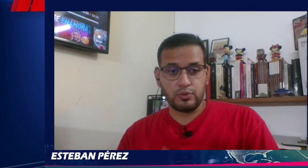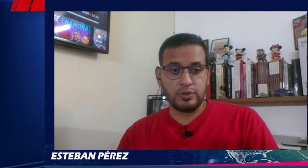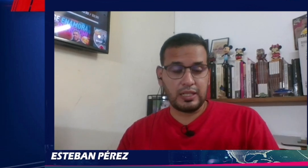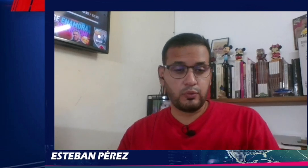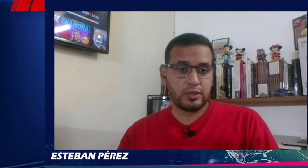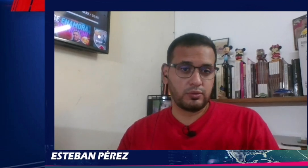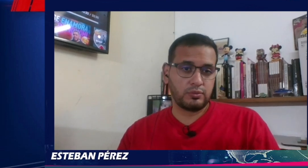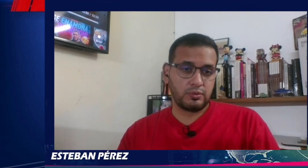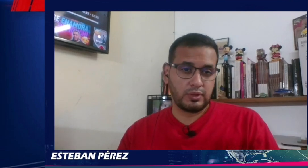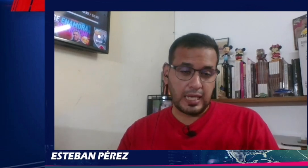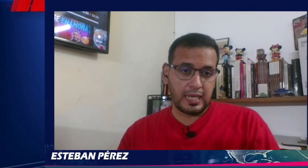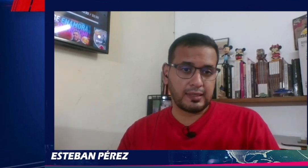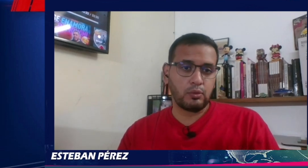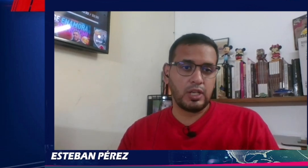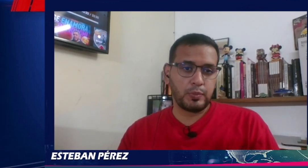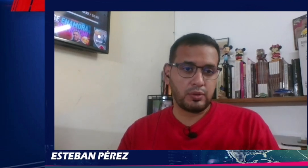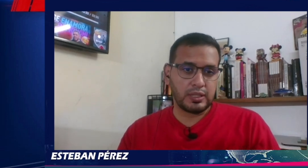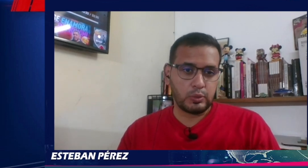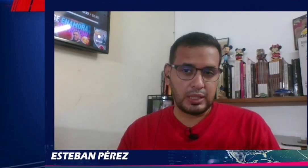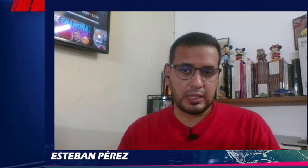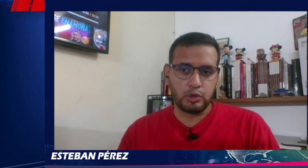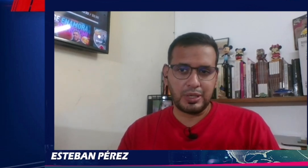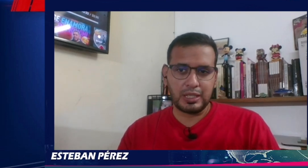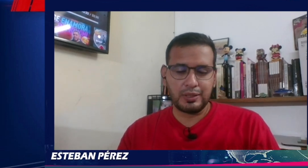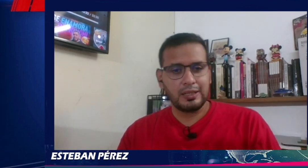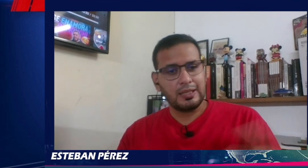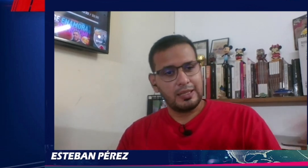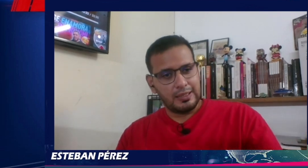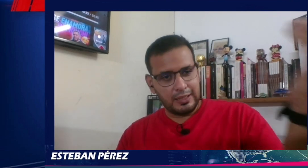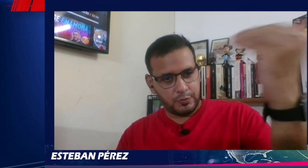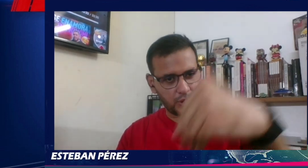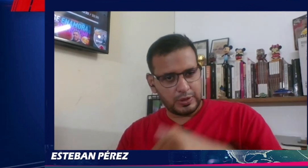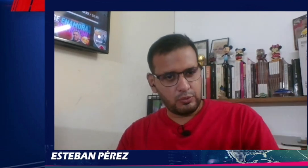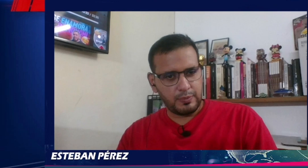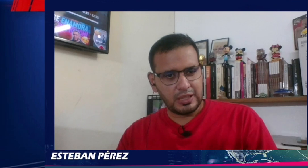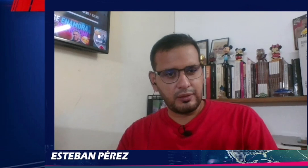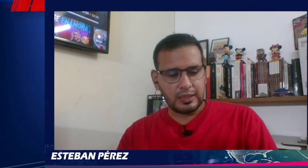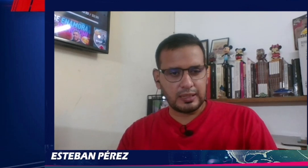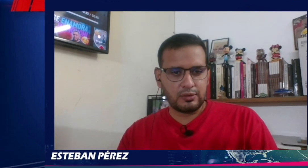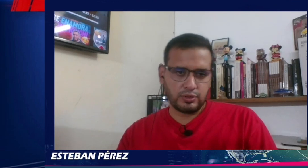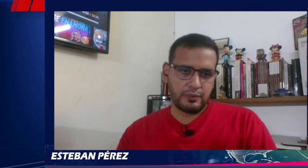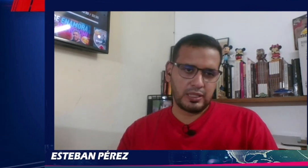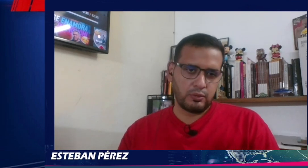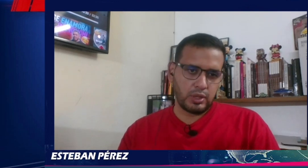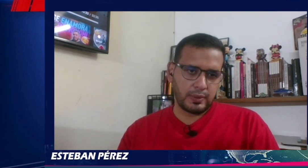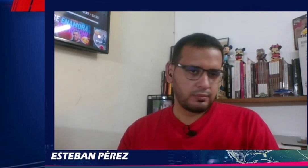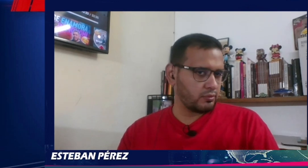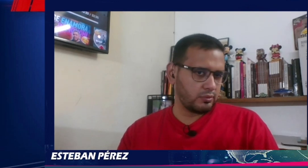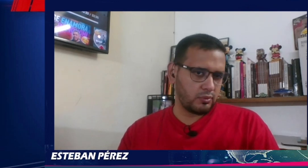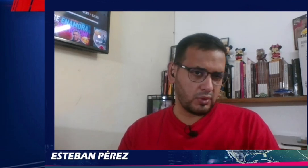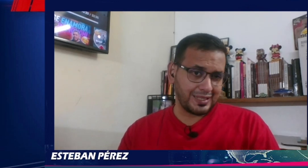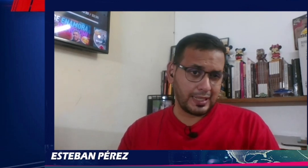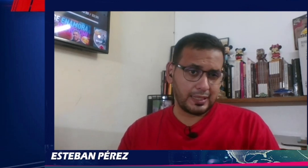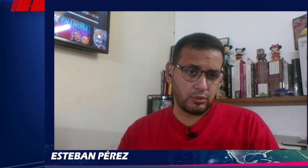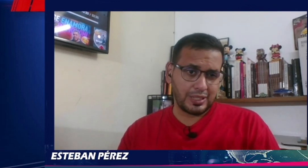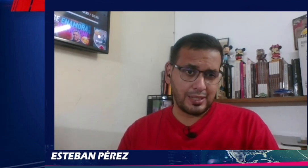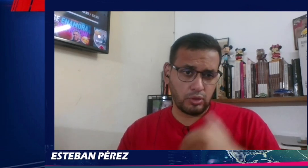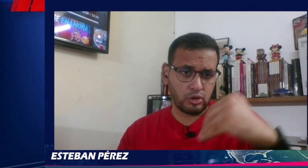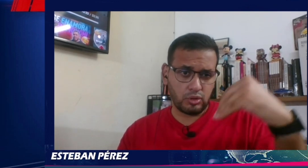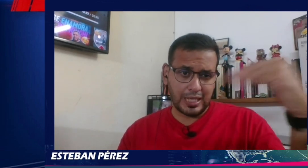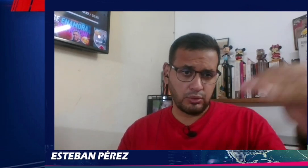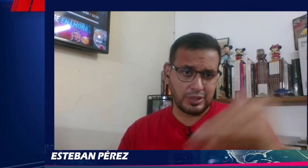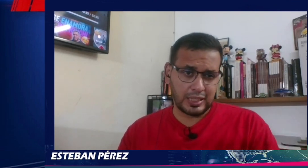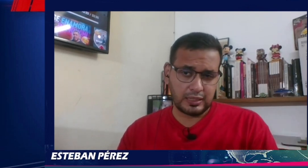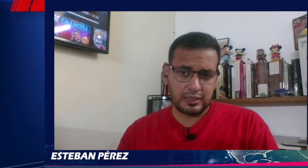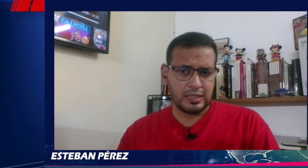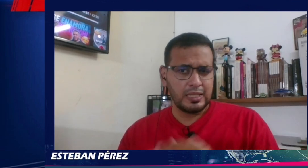Ahora estamos con el refuerzo, ya están con las personas de 40 años para arriba, después seguramente vendrán los de 29 o quizá de los de